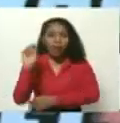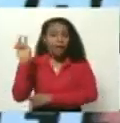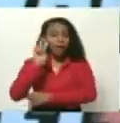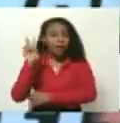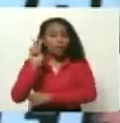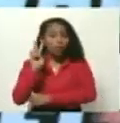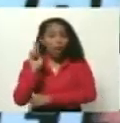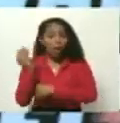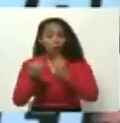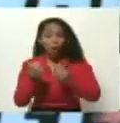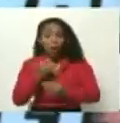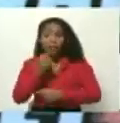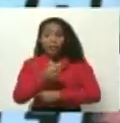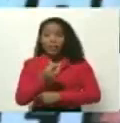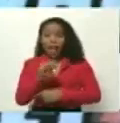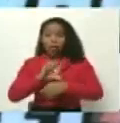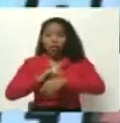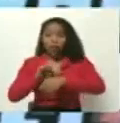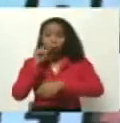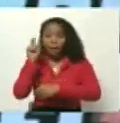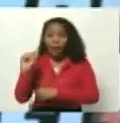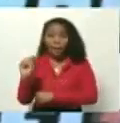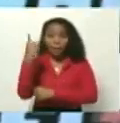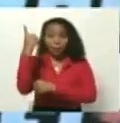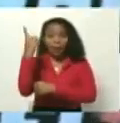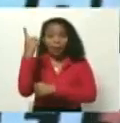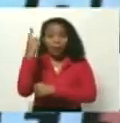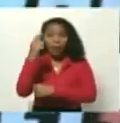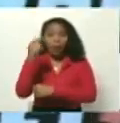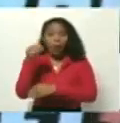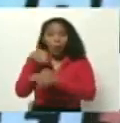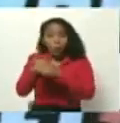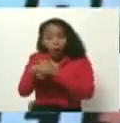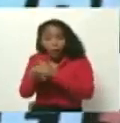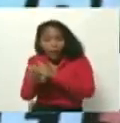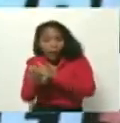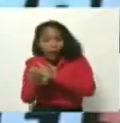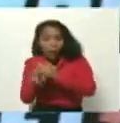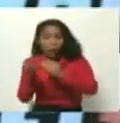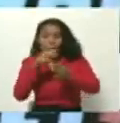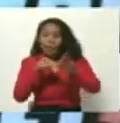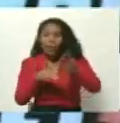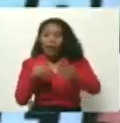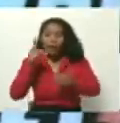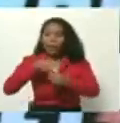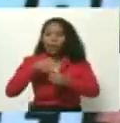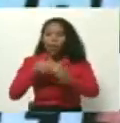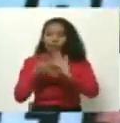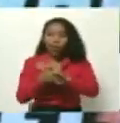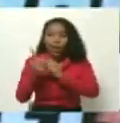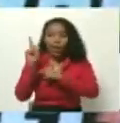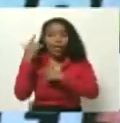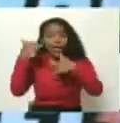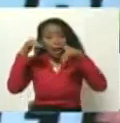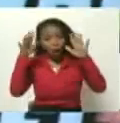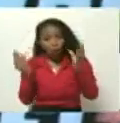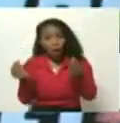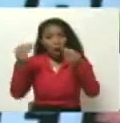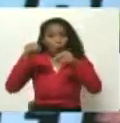Venezuela, como lo decía el doctor Brito, tiene la primera reserva de petróleo. Y aún con los acuerdos de